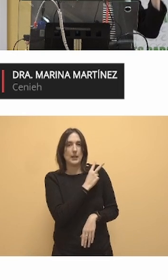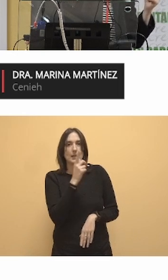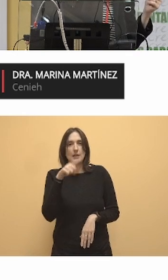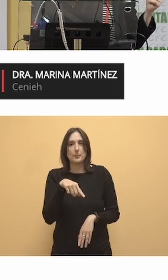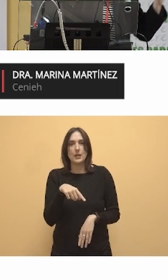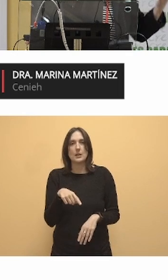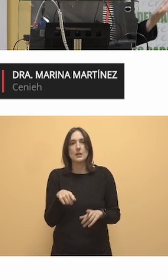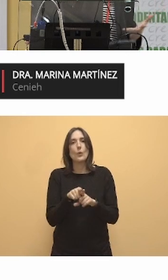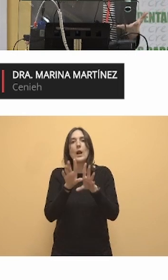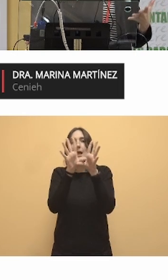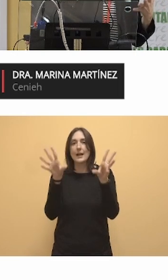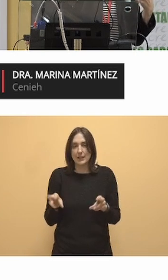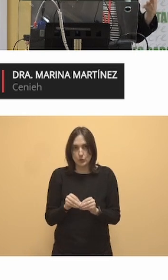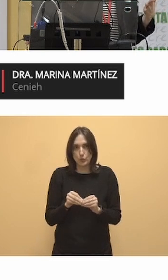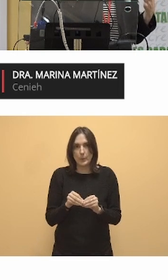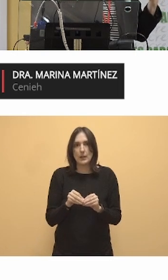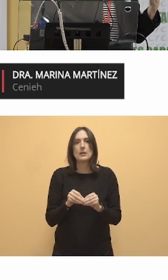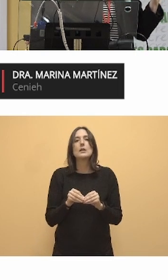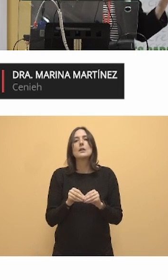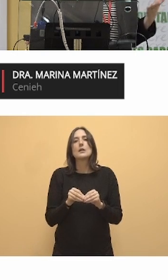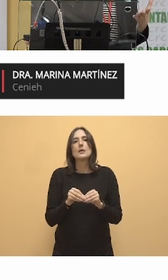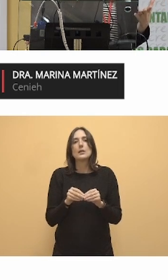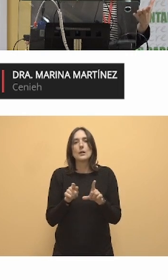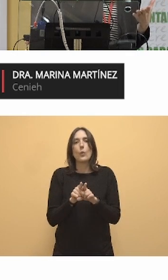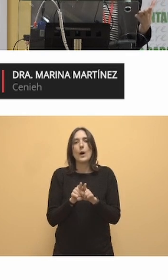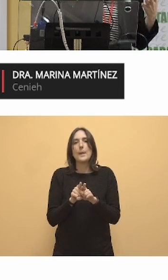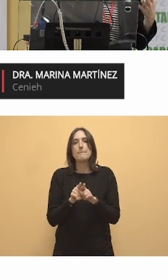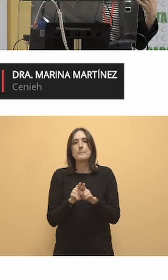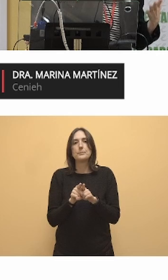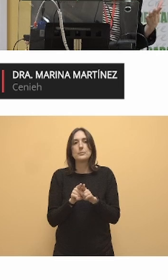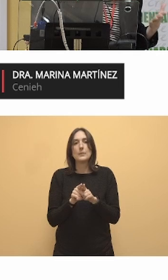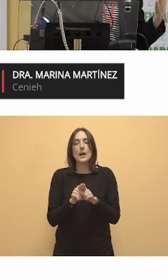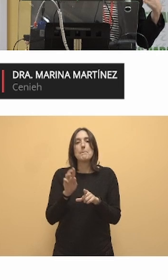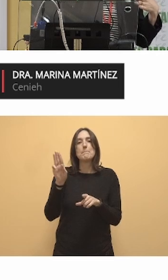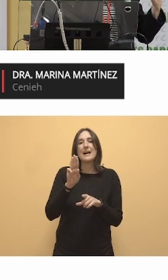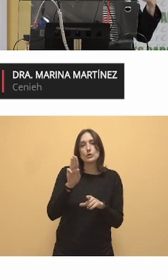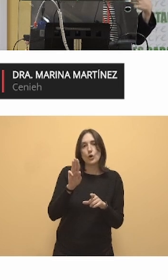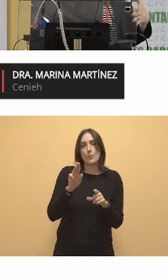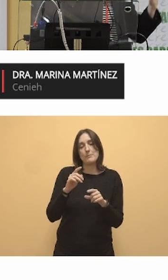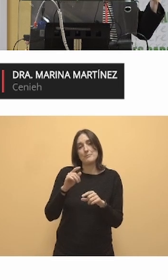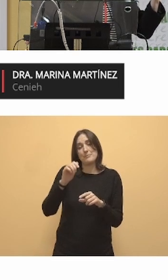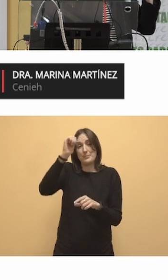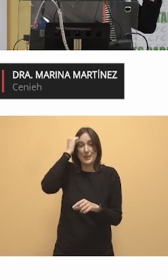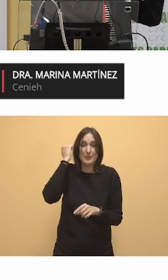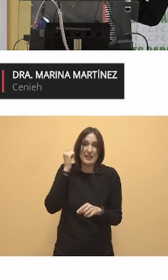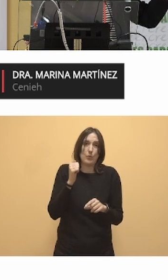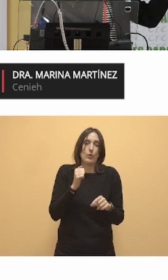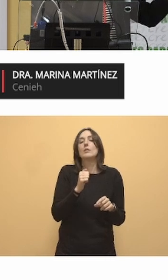un resumen de cómo o en qué se basa el patrón primitivo al patrón derivado, es decir,